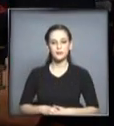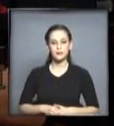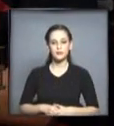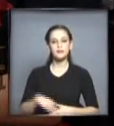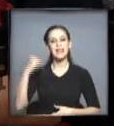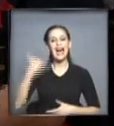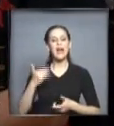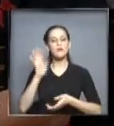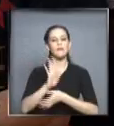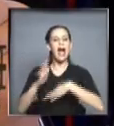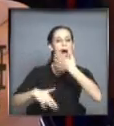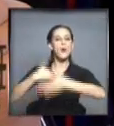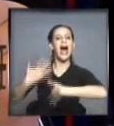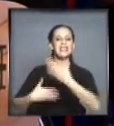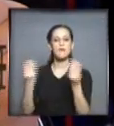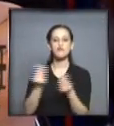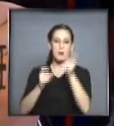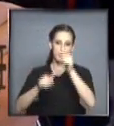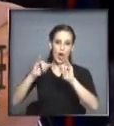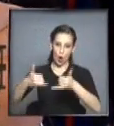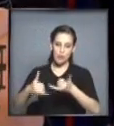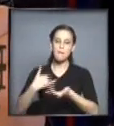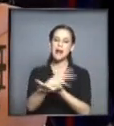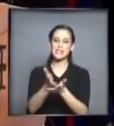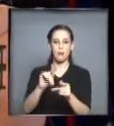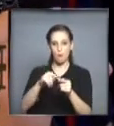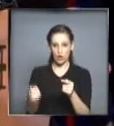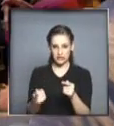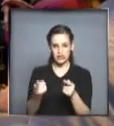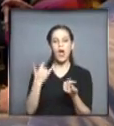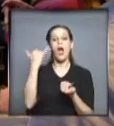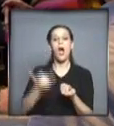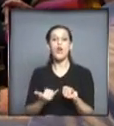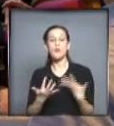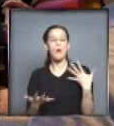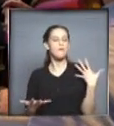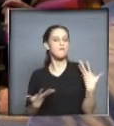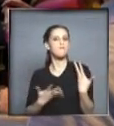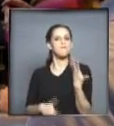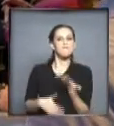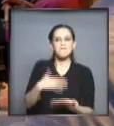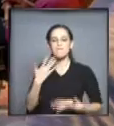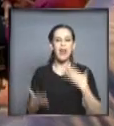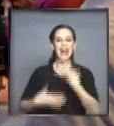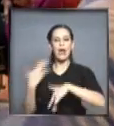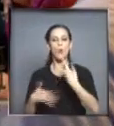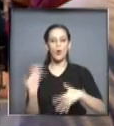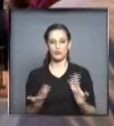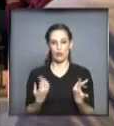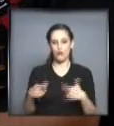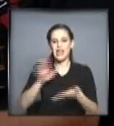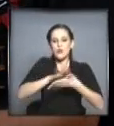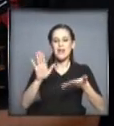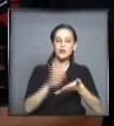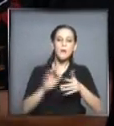allá había un avance, una gran incorporación de jóvenes en la política y hubo una especie de explosión a través de una serie de